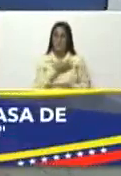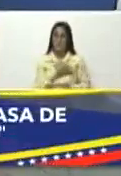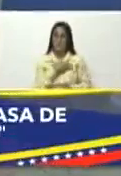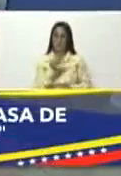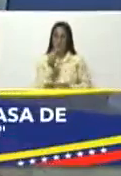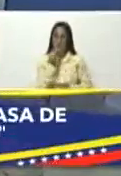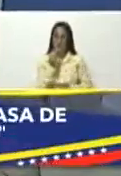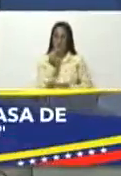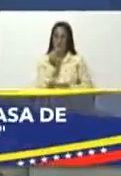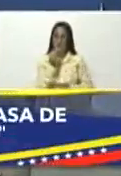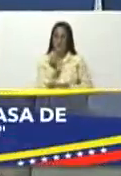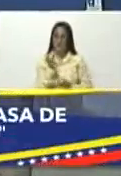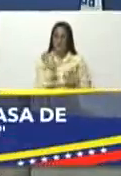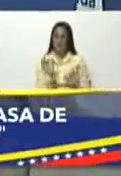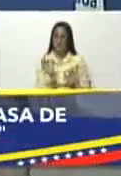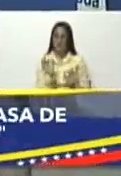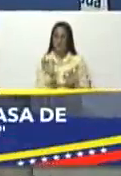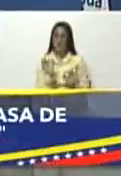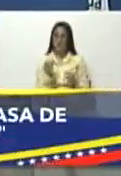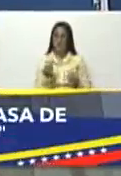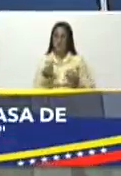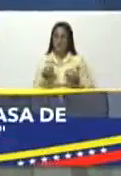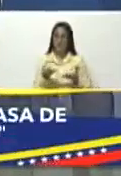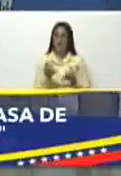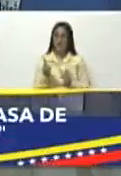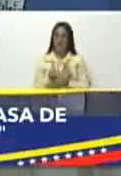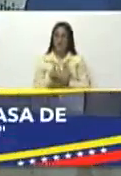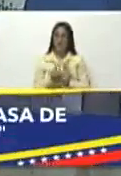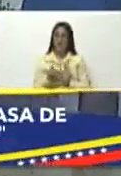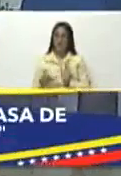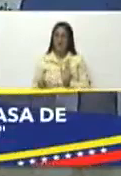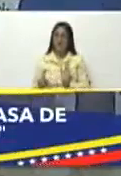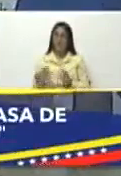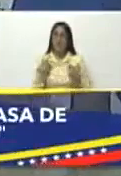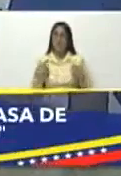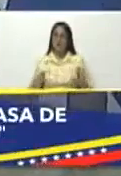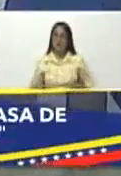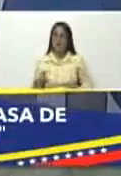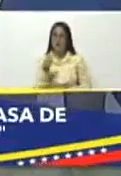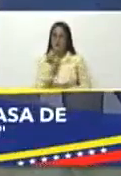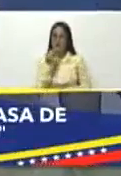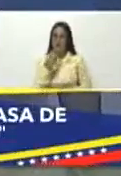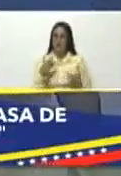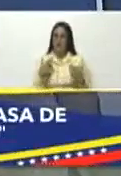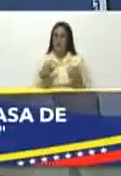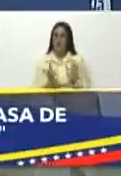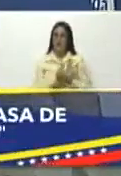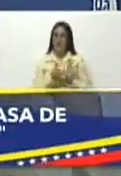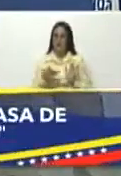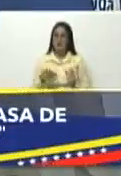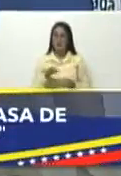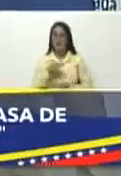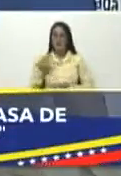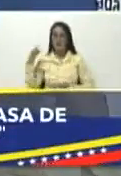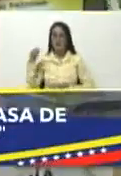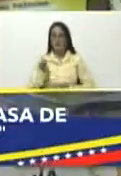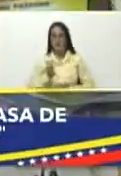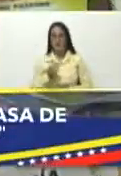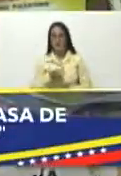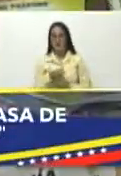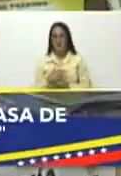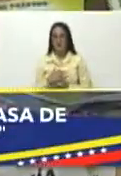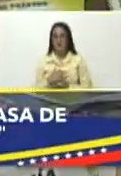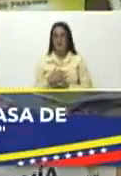alimentación, cuya misión es garantizar el derecho humano de alimentación, el derecho espiritual de alimentación en cualquier